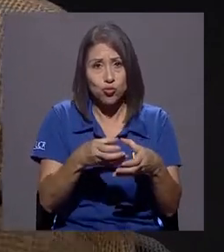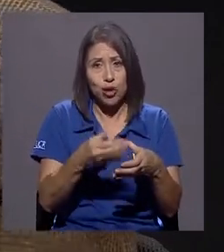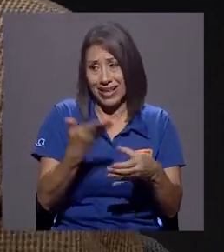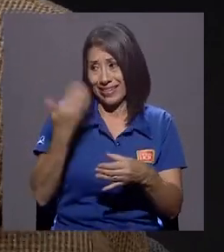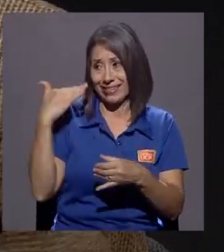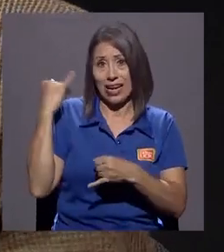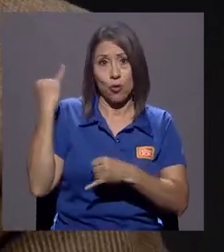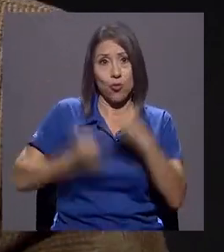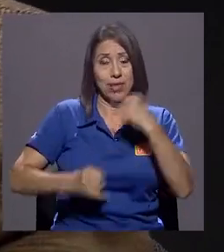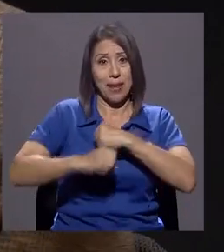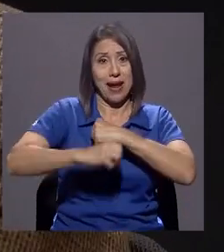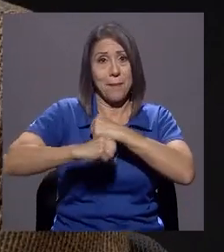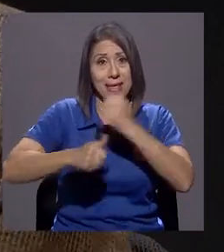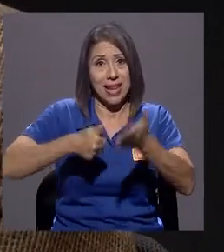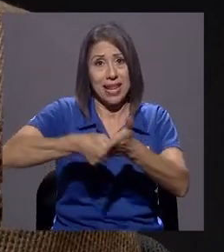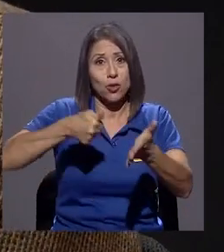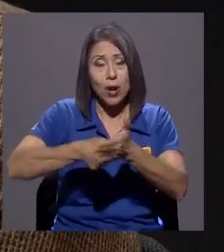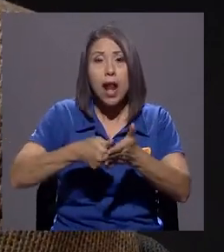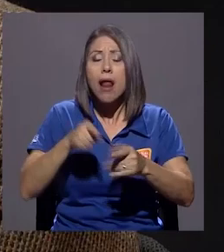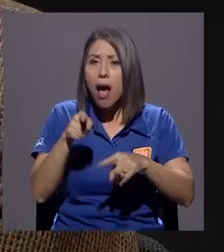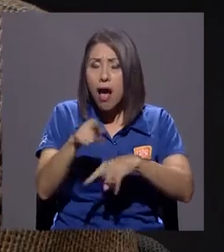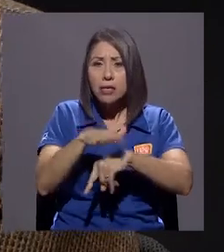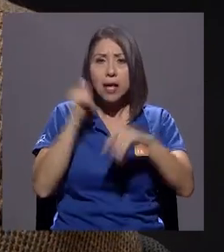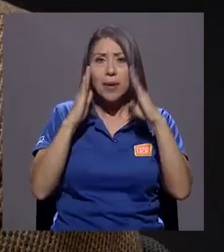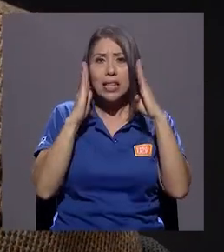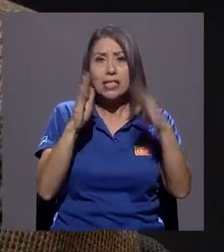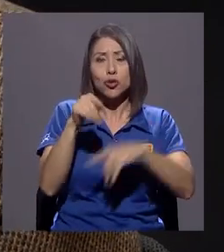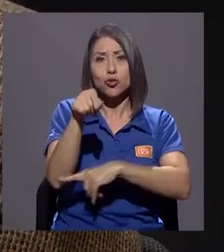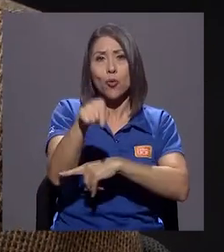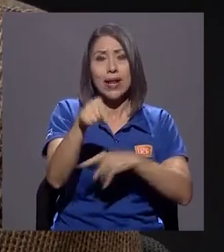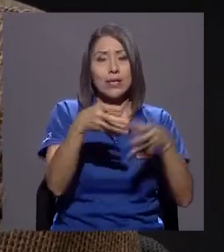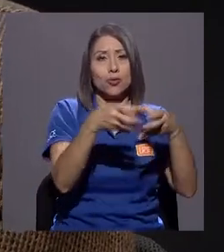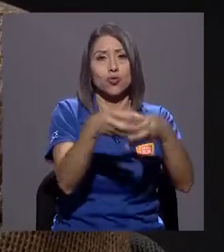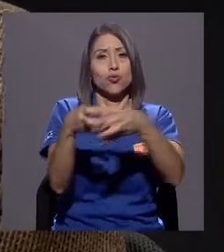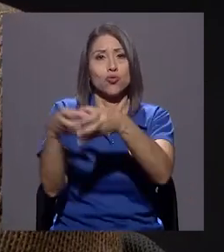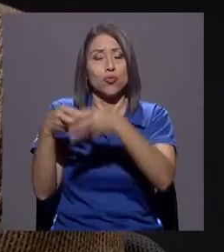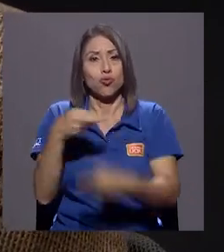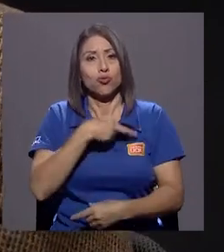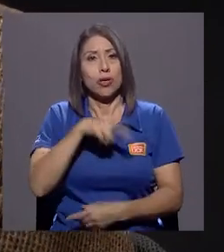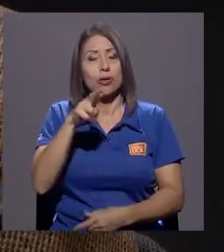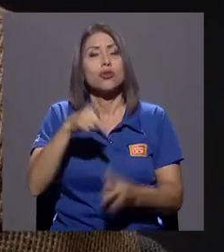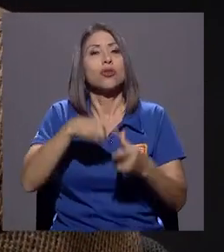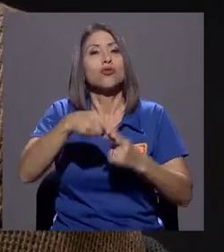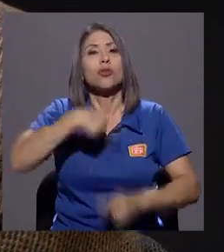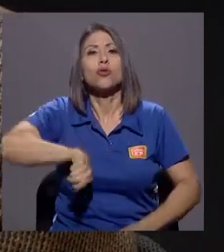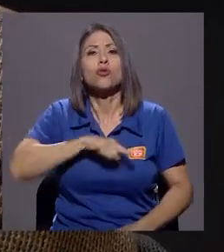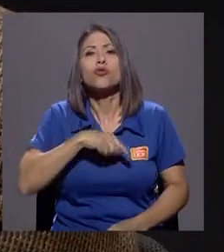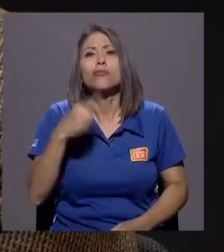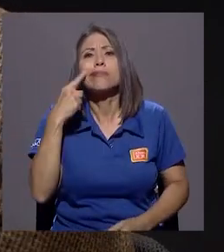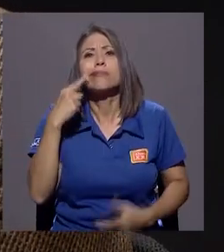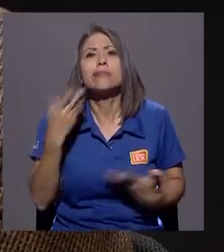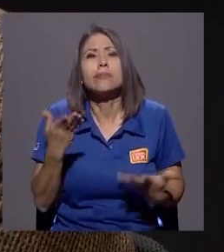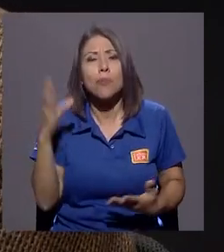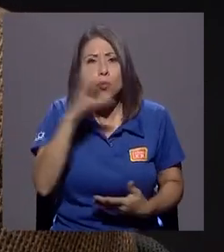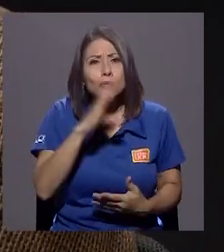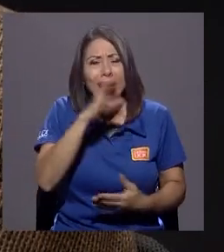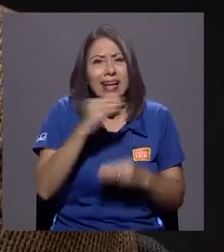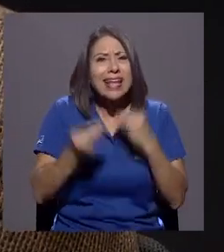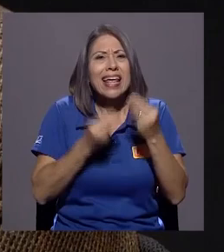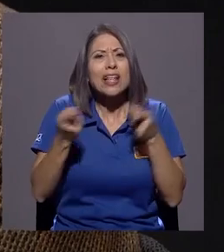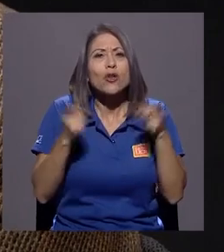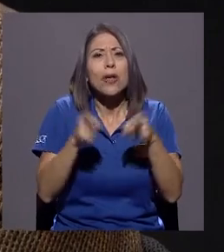que lo que hace llamar la atención sobre ellos y lo que nos lleva a buscar qué es lo que lo que pasa y sus